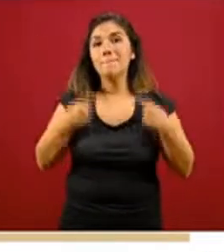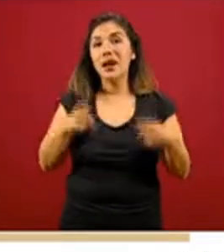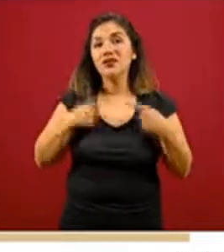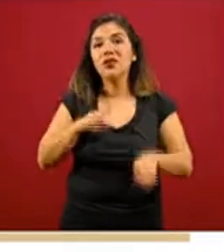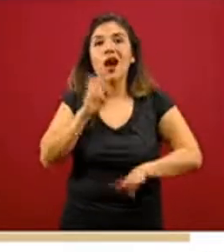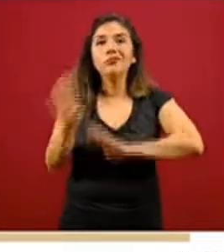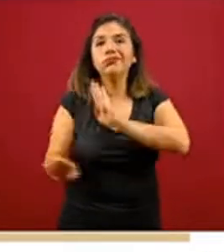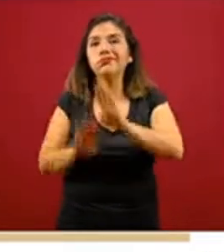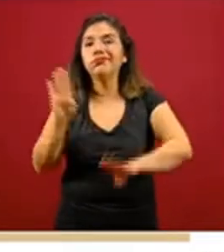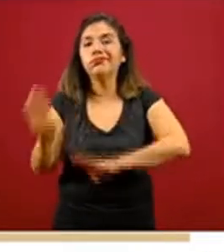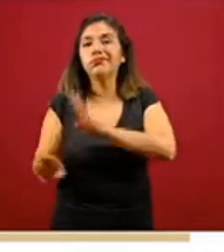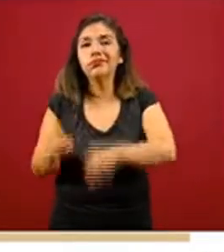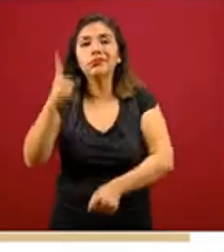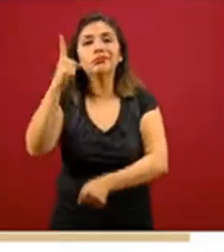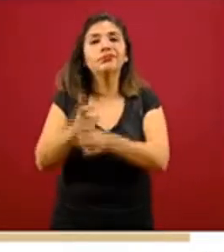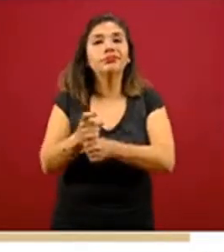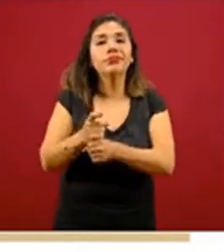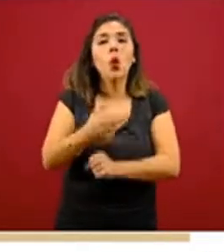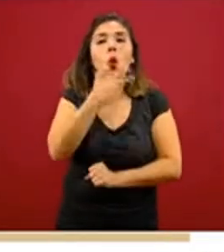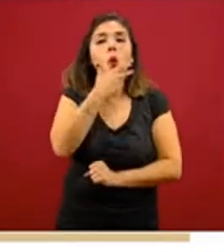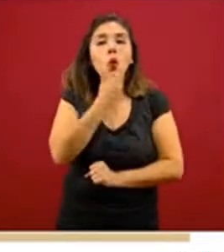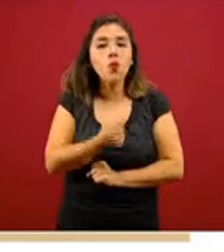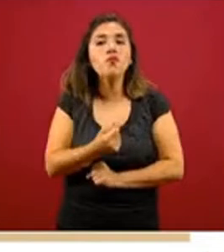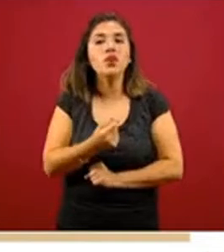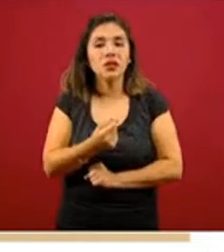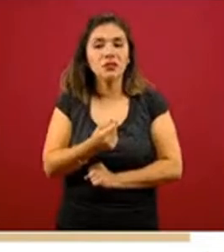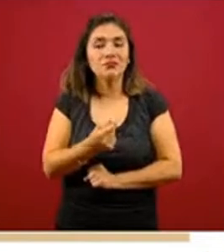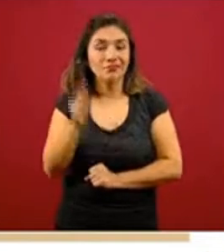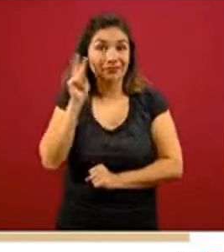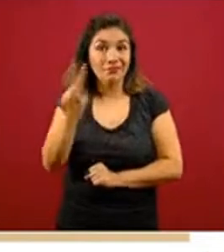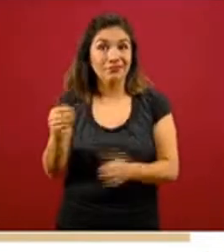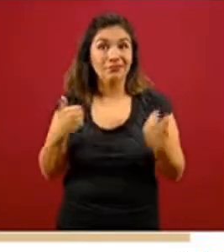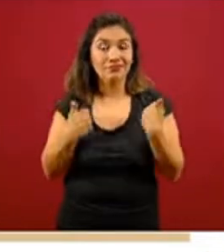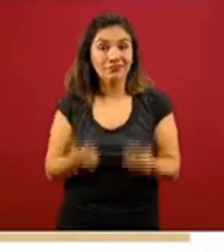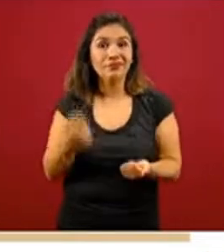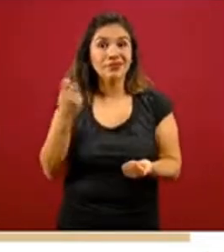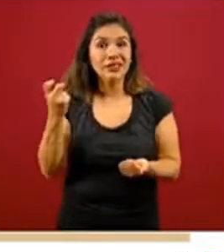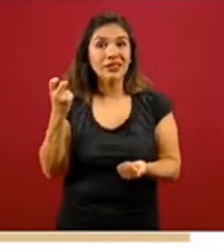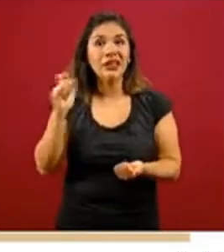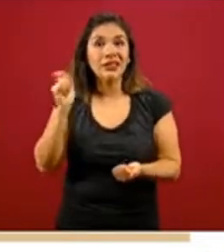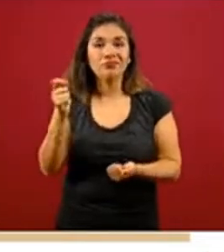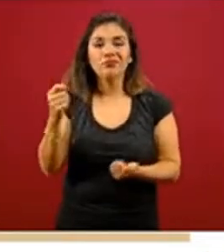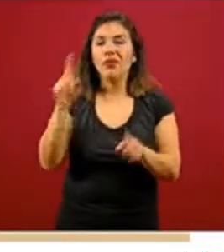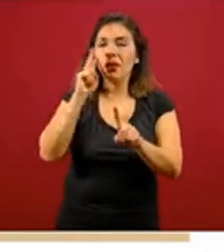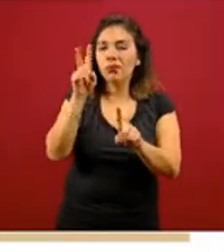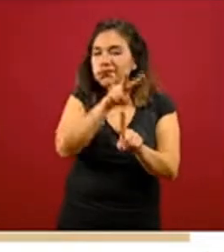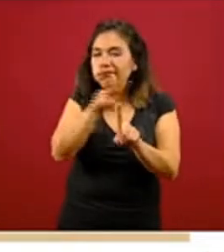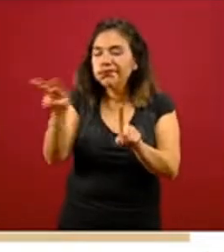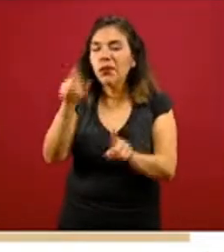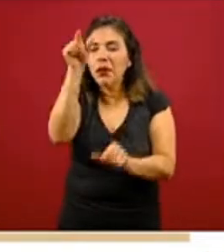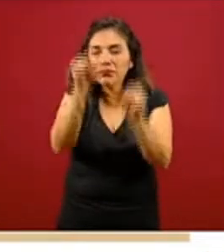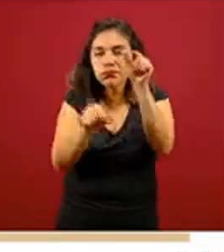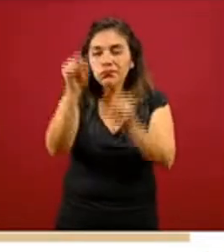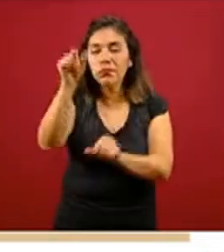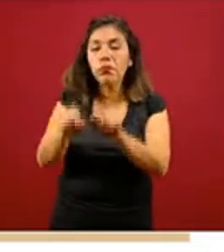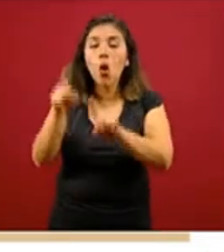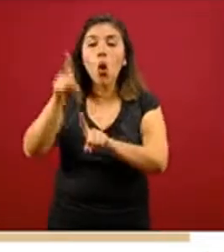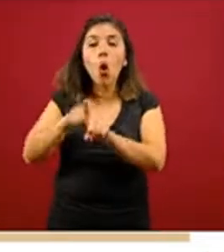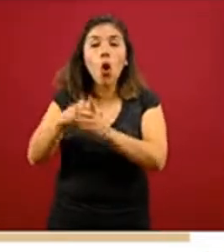que han fallecido han sido hombres, y podemos ver ahí también fácilmente cómo las barras